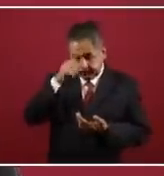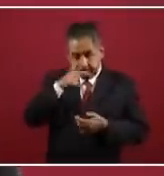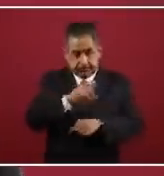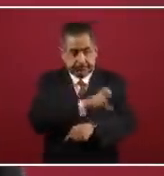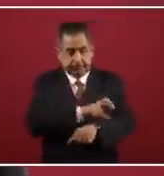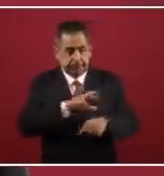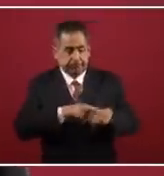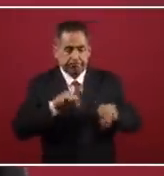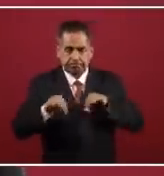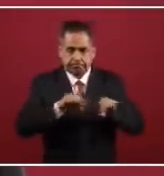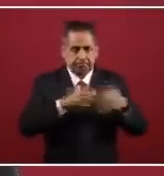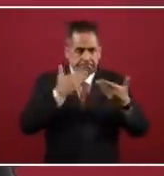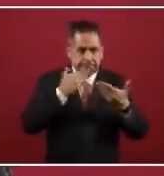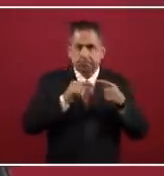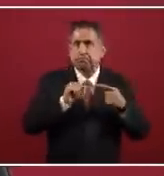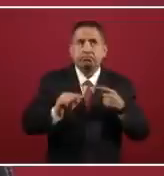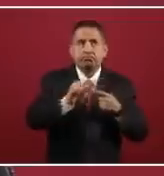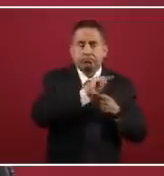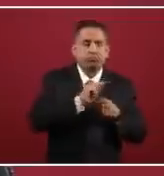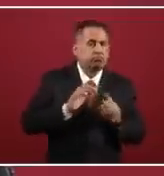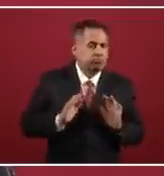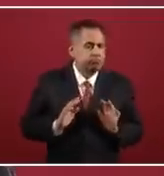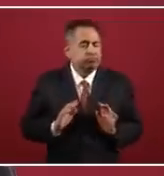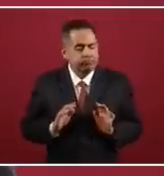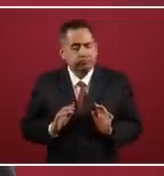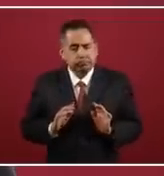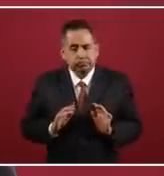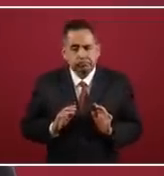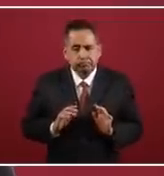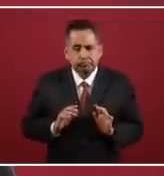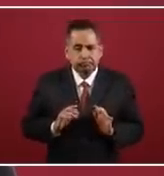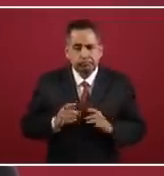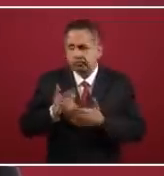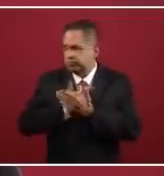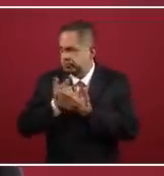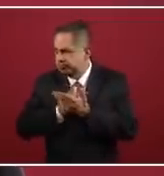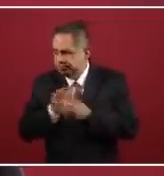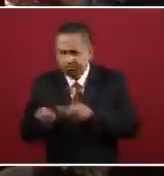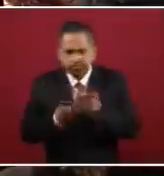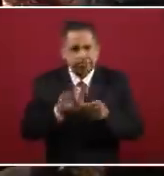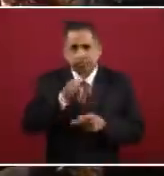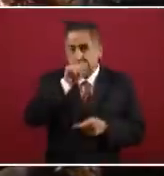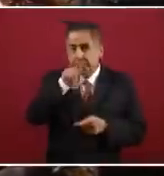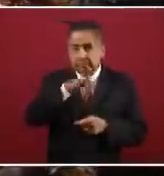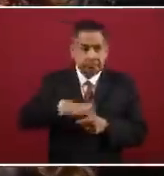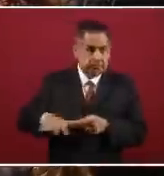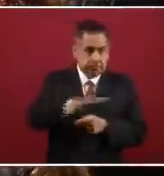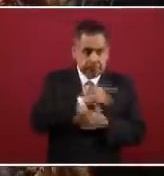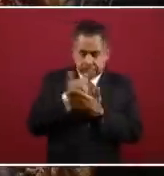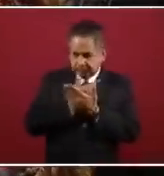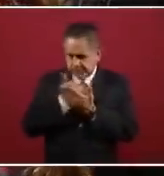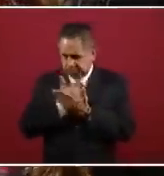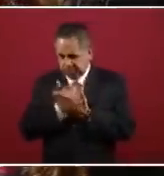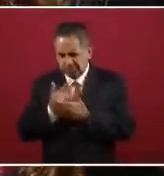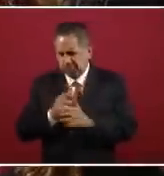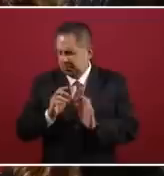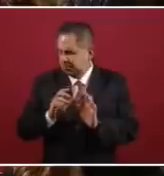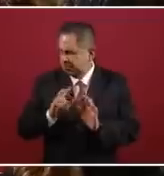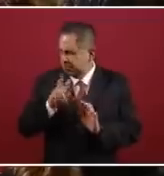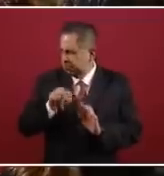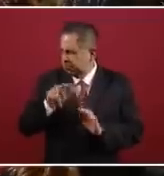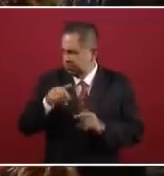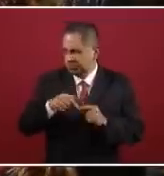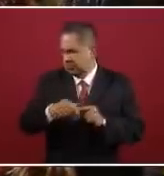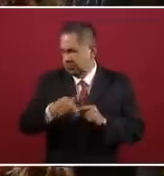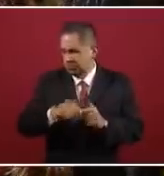coordinaciones están trabajando bien. Se terminaron los censos en Jalisco, o se están por